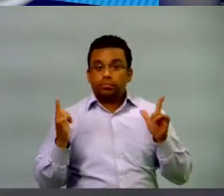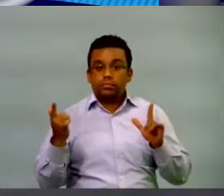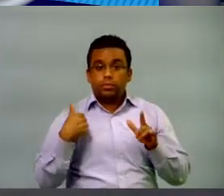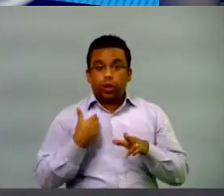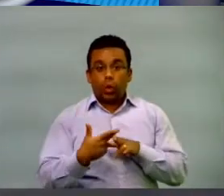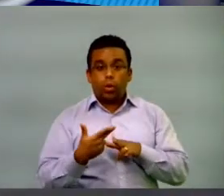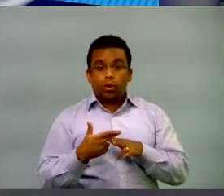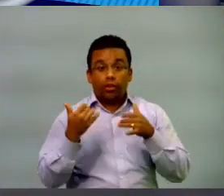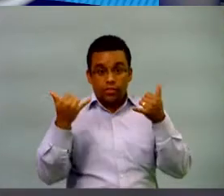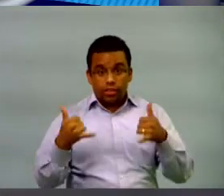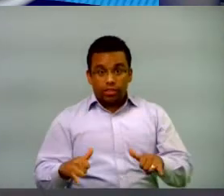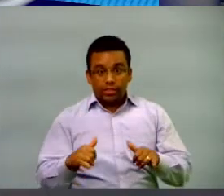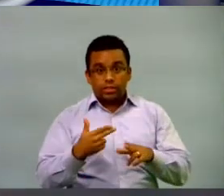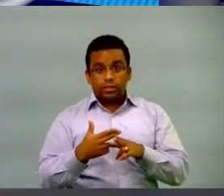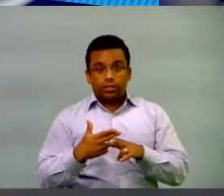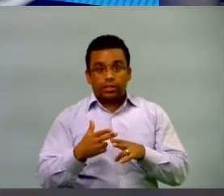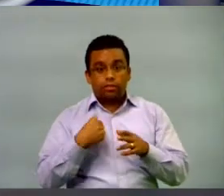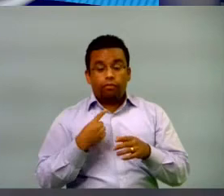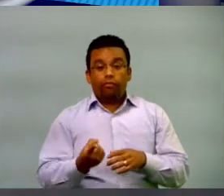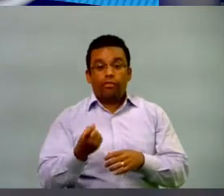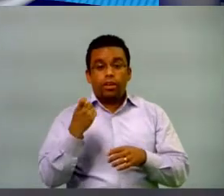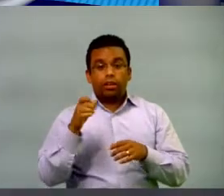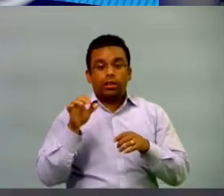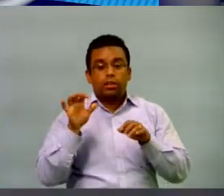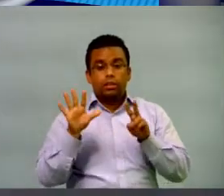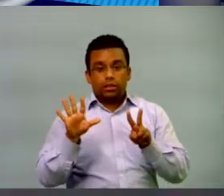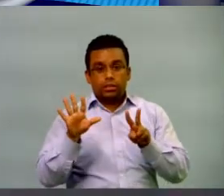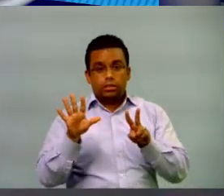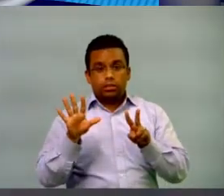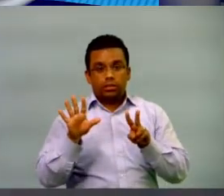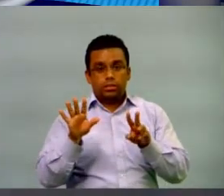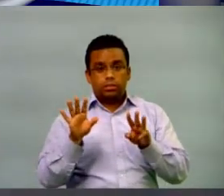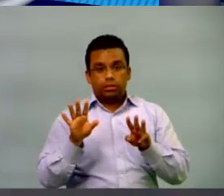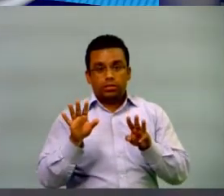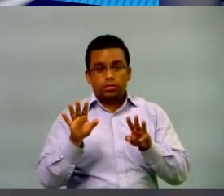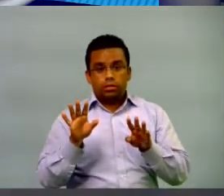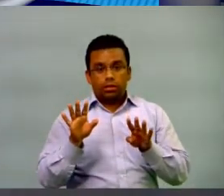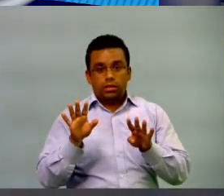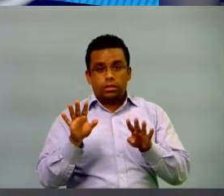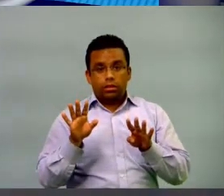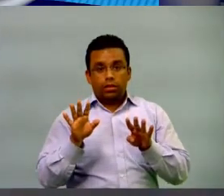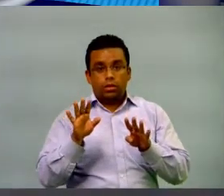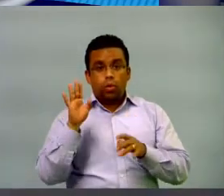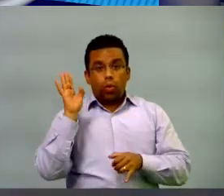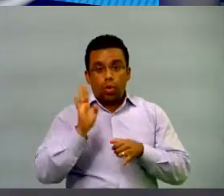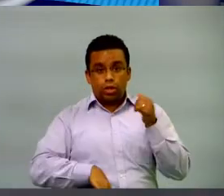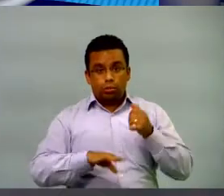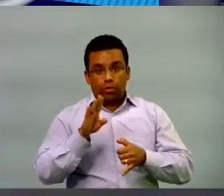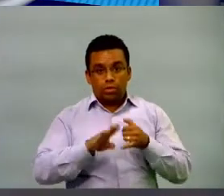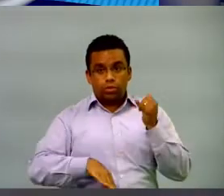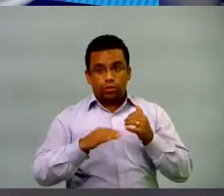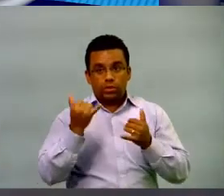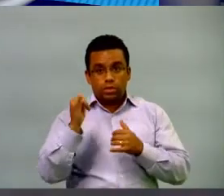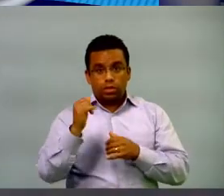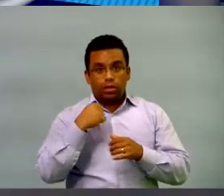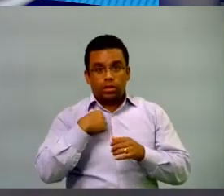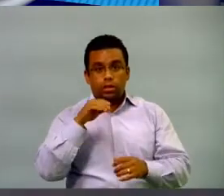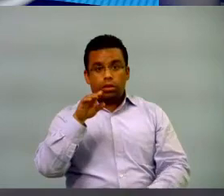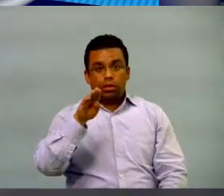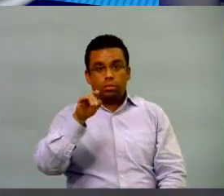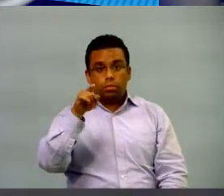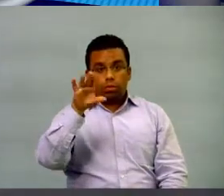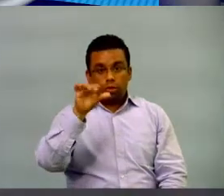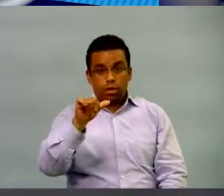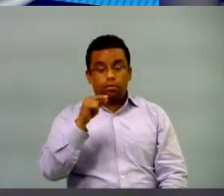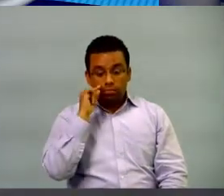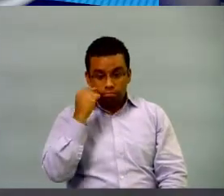llegando a la recta final, ya nos falta por conocer el último concursante que va a pasar a Buga y